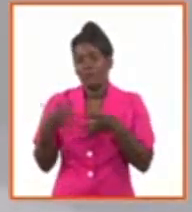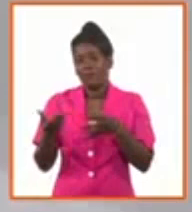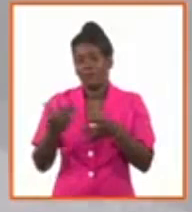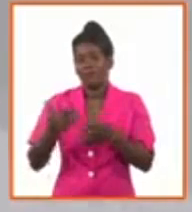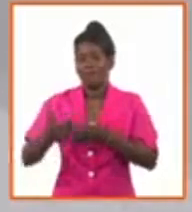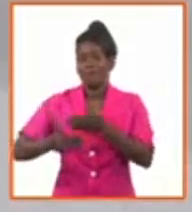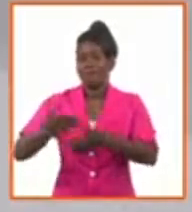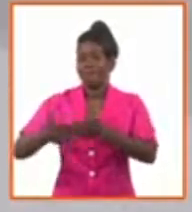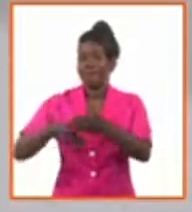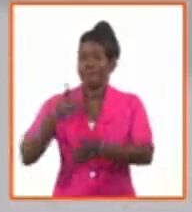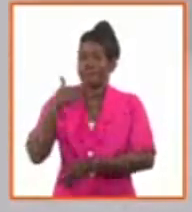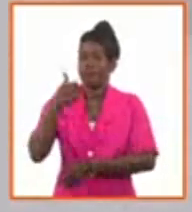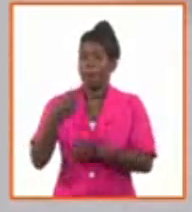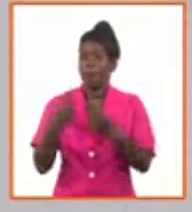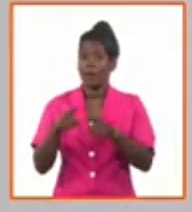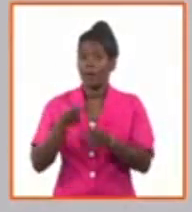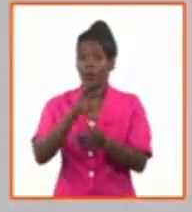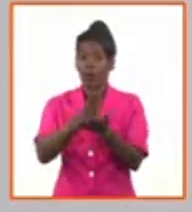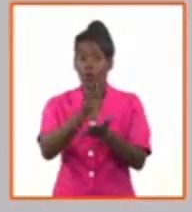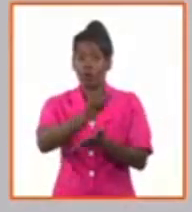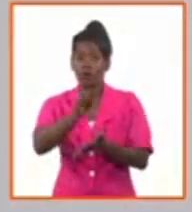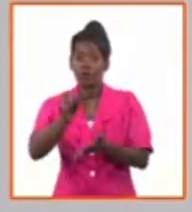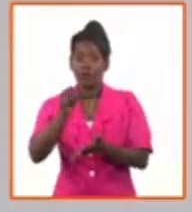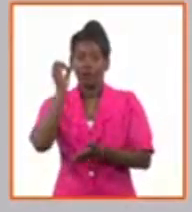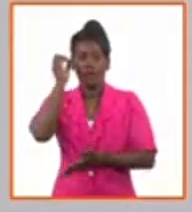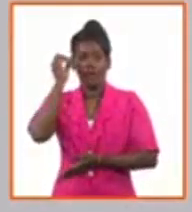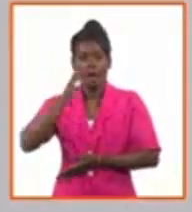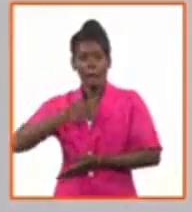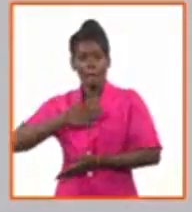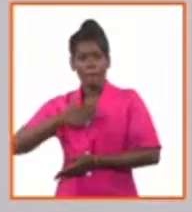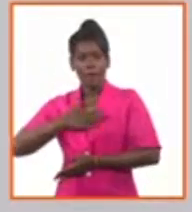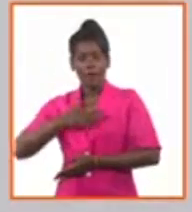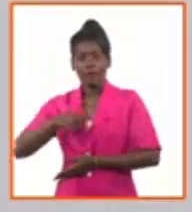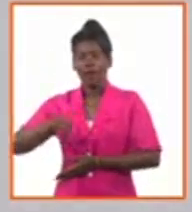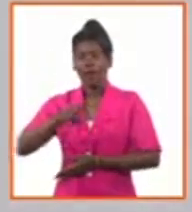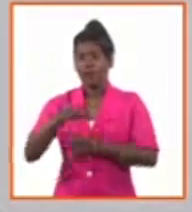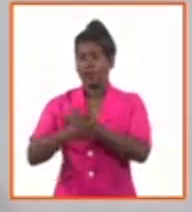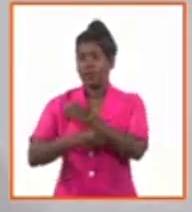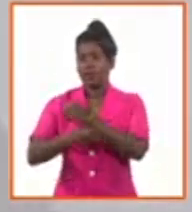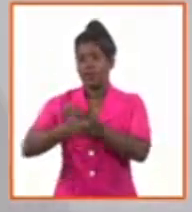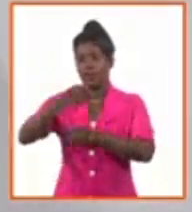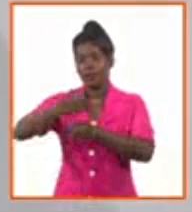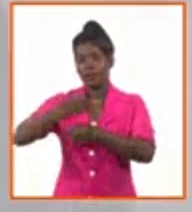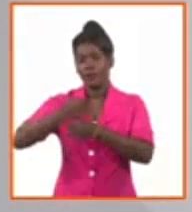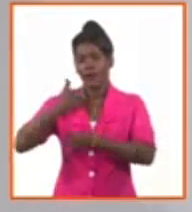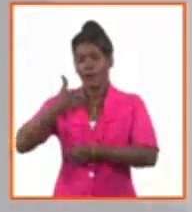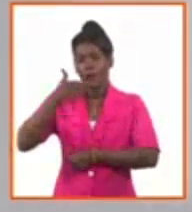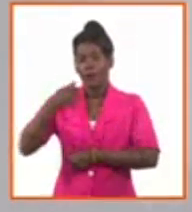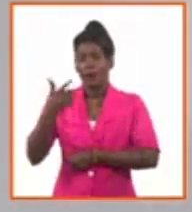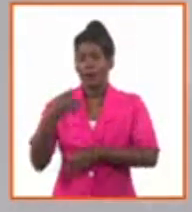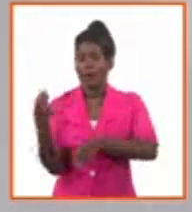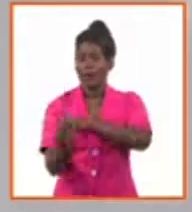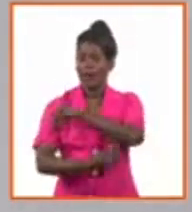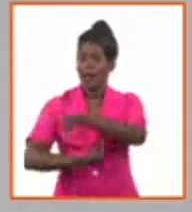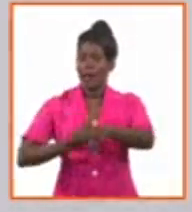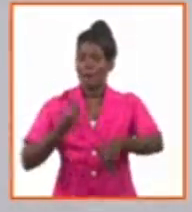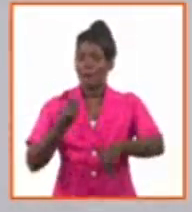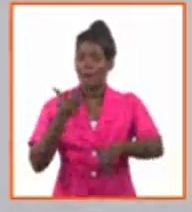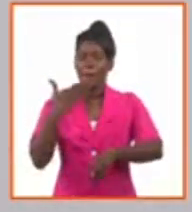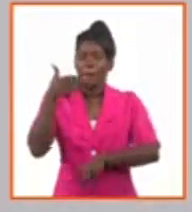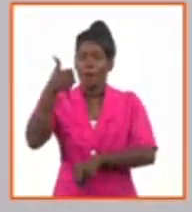ahí y que nuestros estudiantes crean todas las potencialidades que tienen para